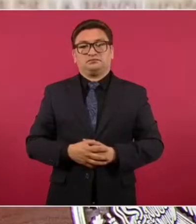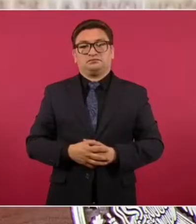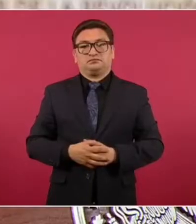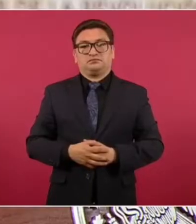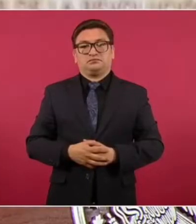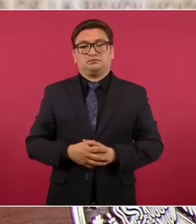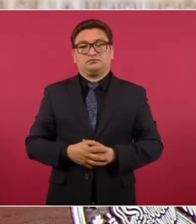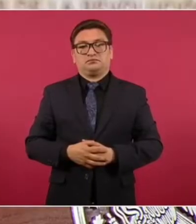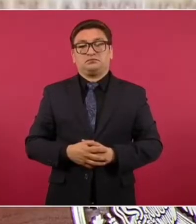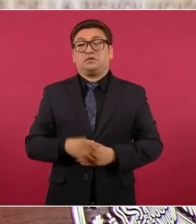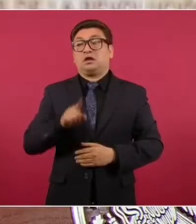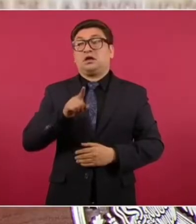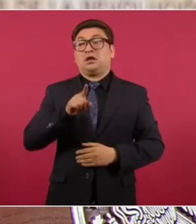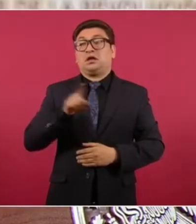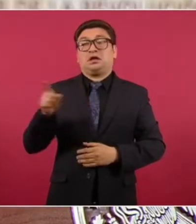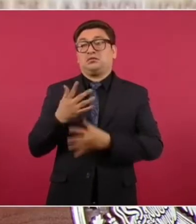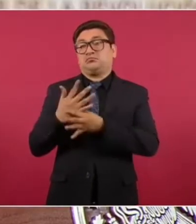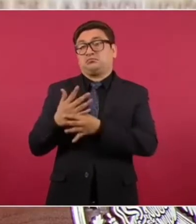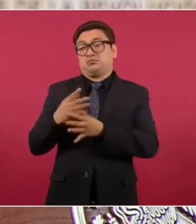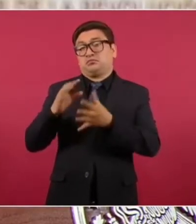porque es muy irracional